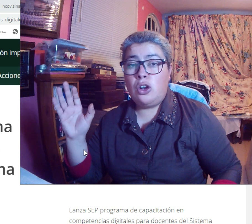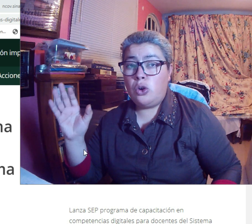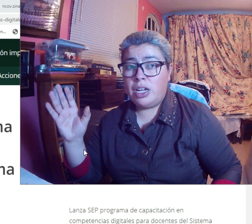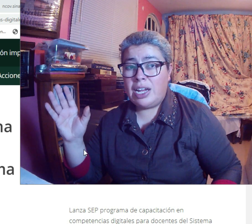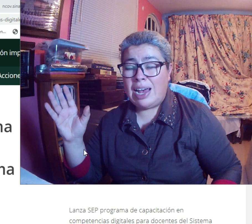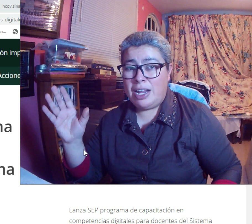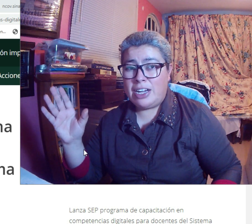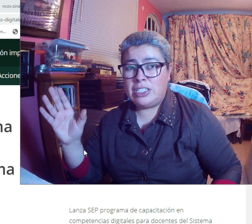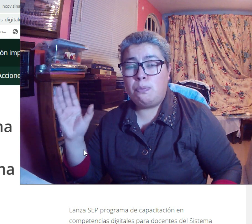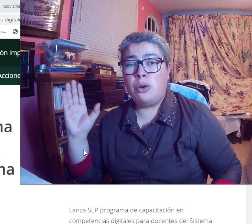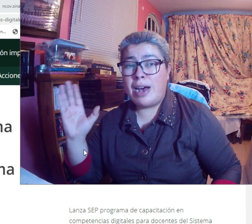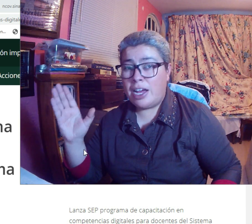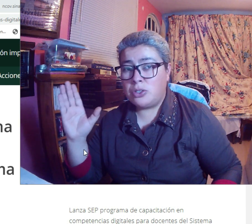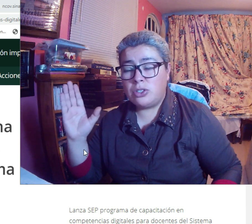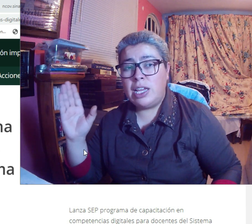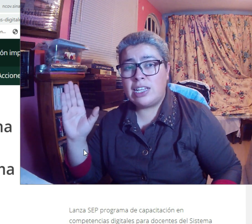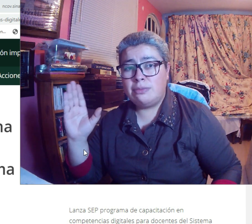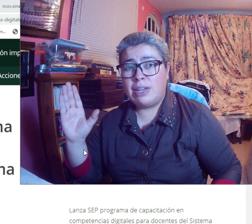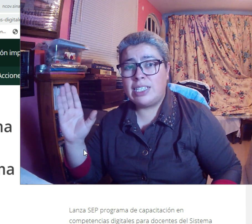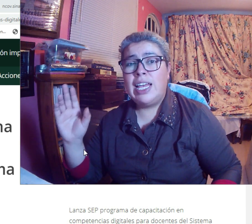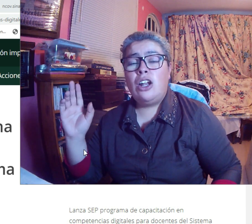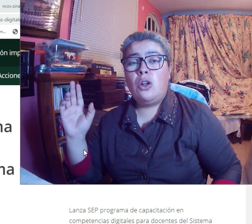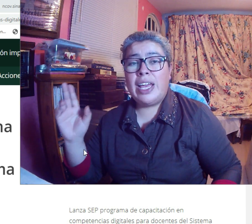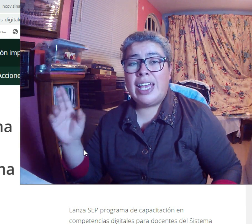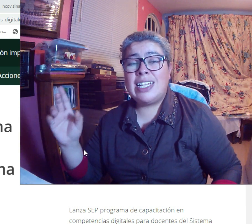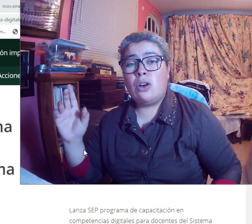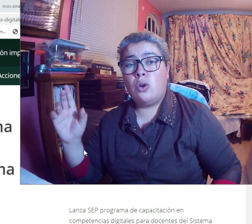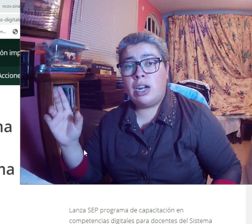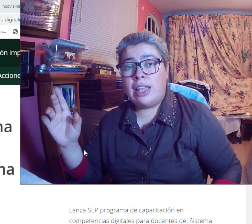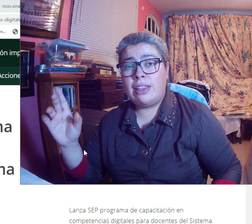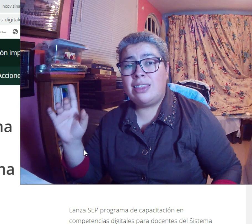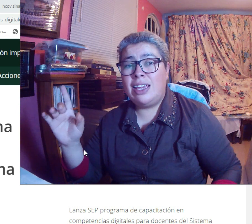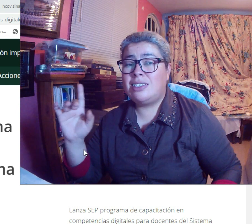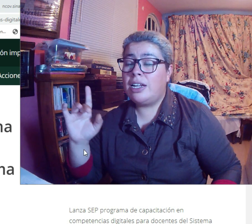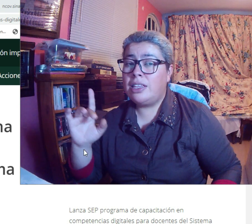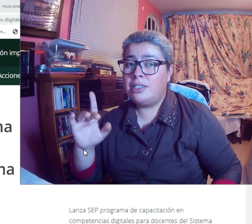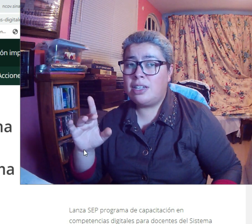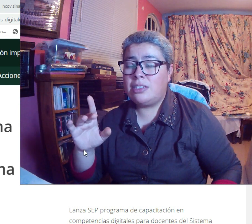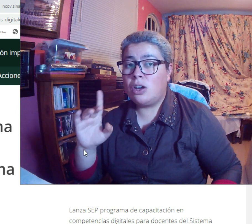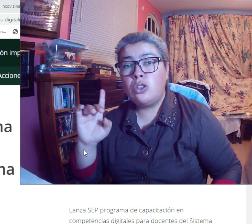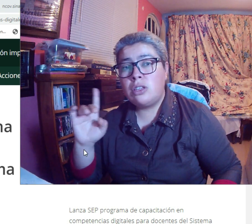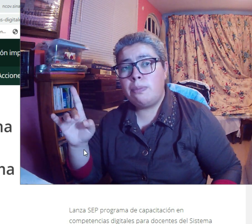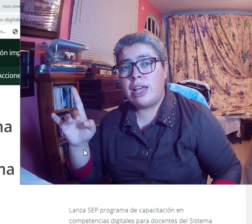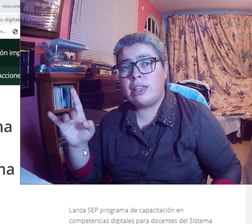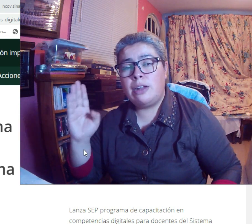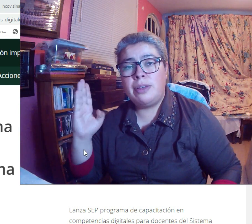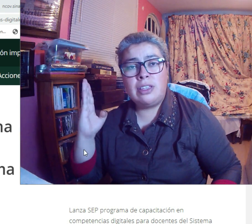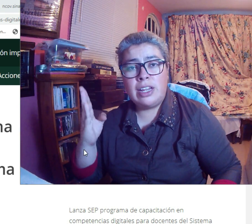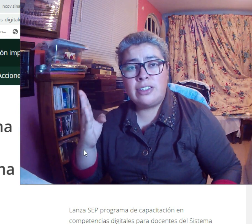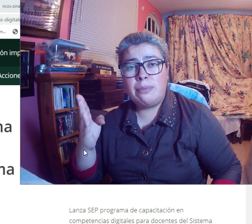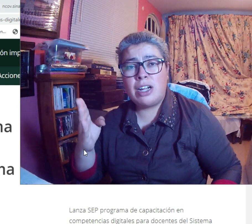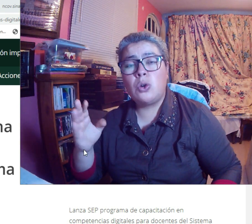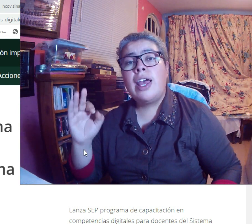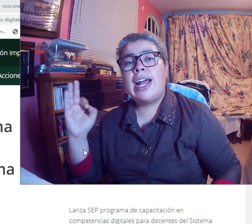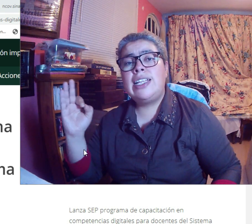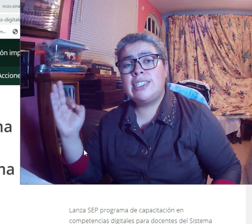sistema logre ampliarse por varios días más lo que es la jornada de sana distancia contemplada del 23